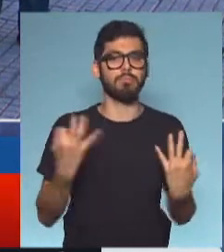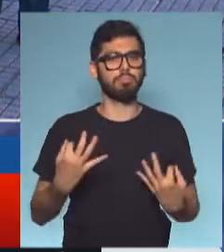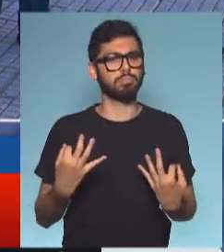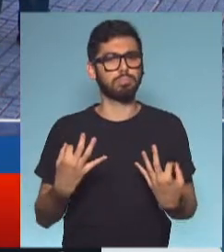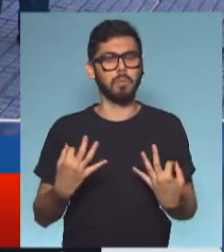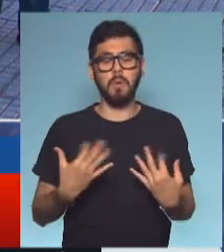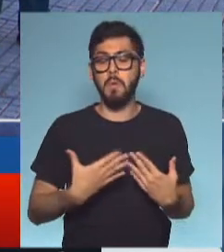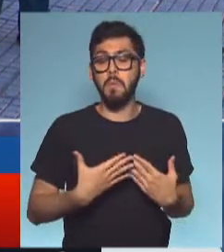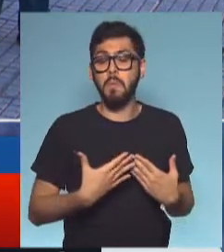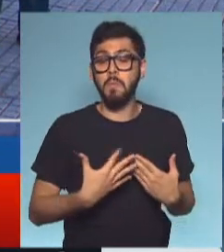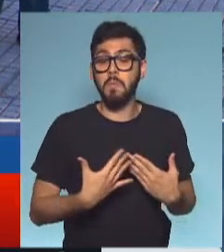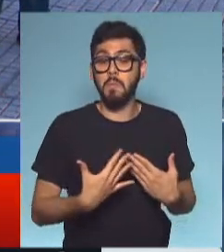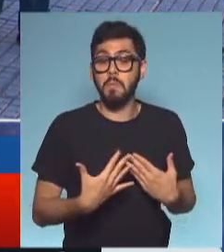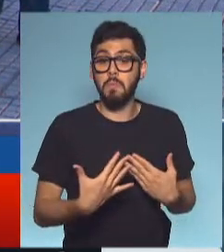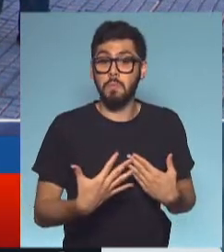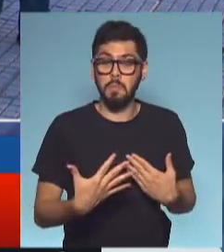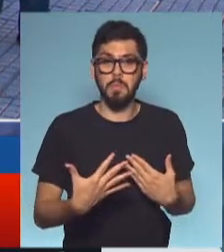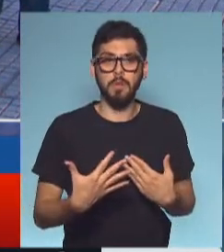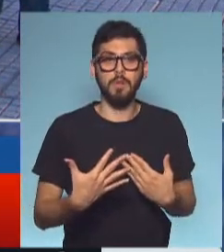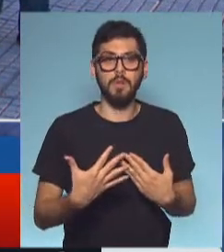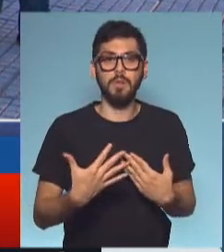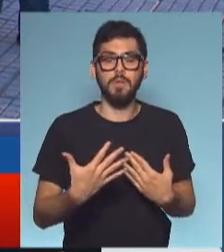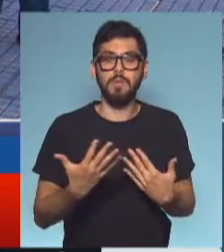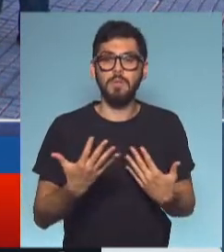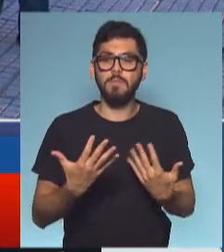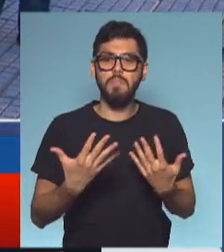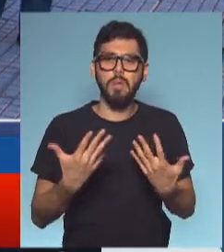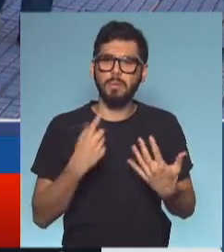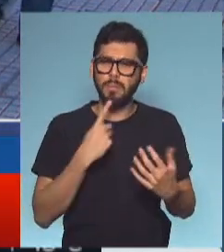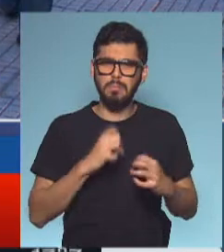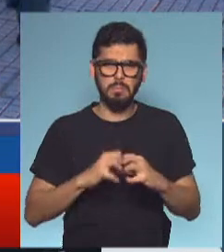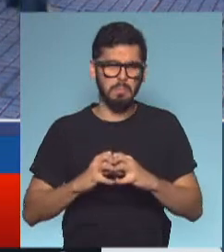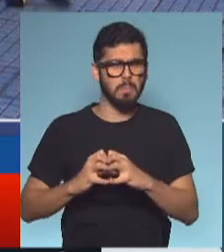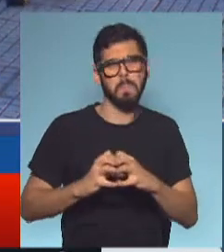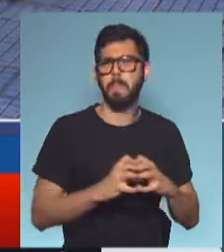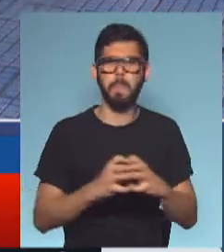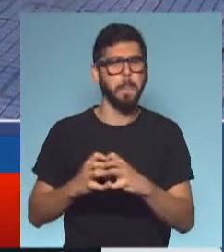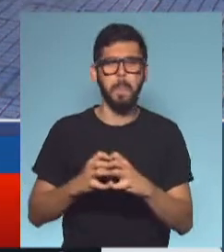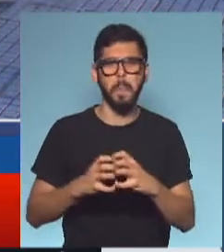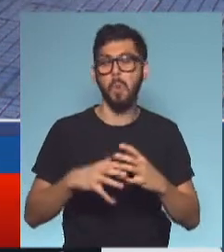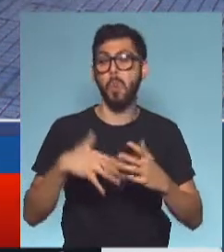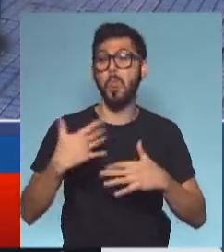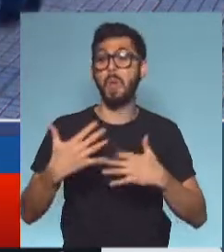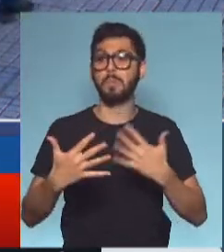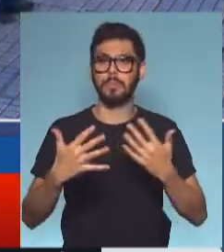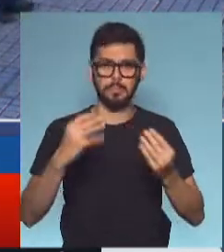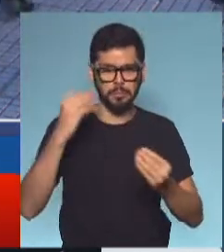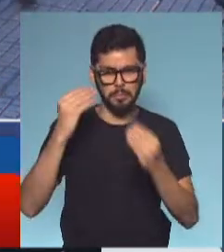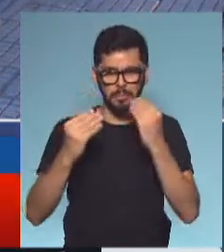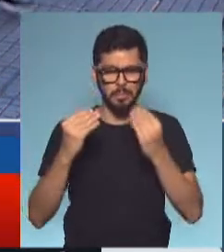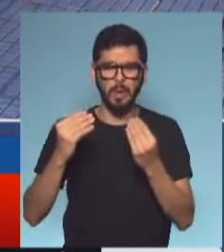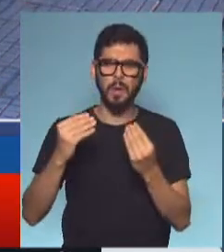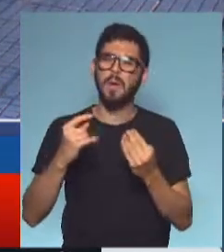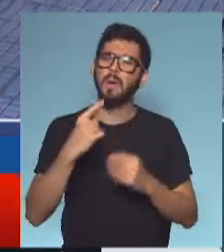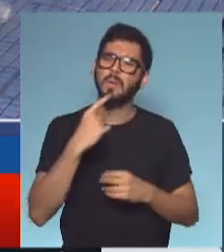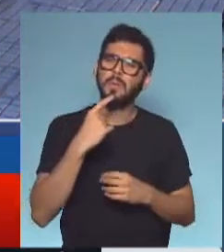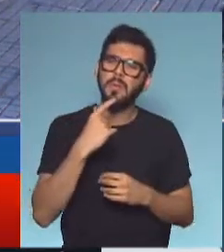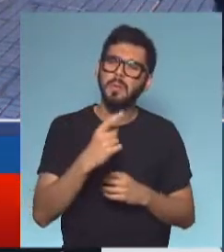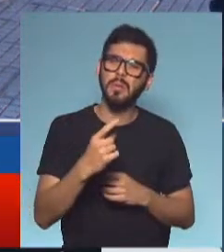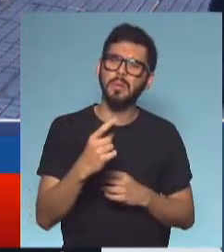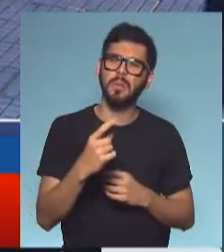medidas, la atención que vino luego y ya una cierta preocupación. Hablan de